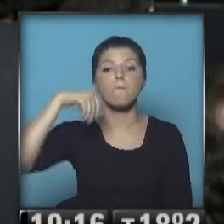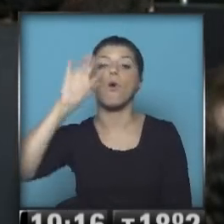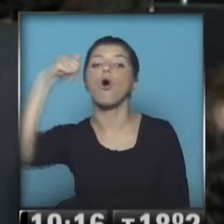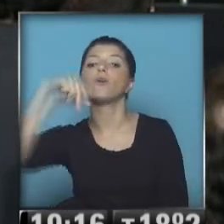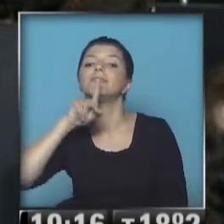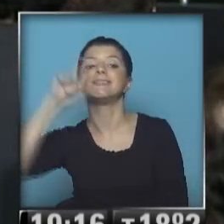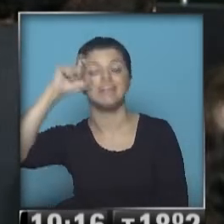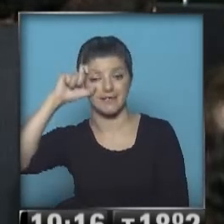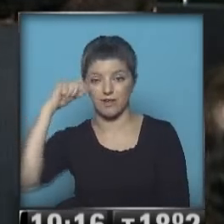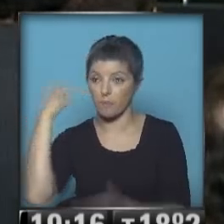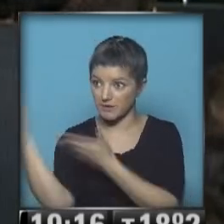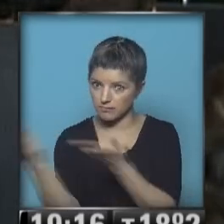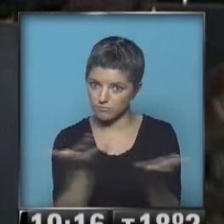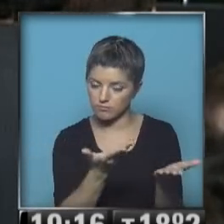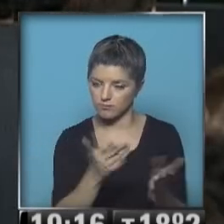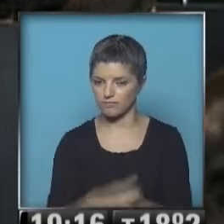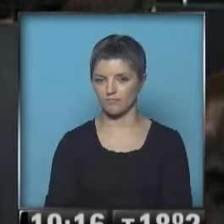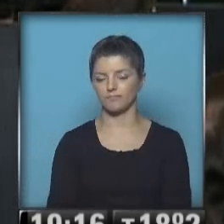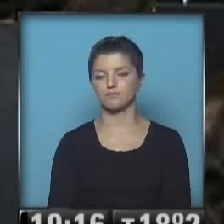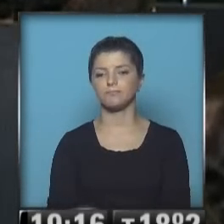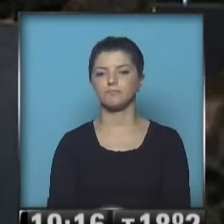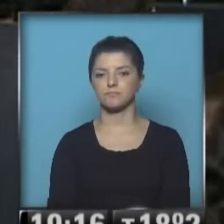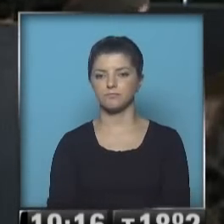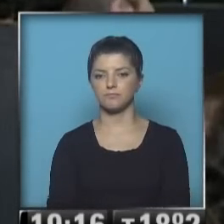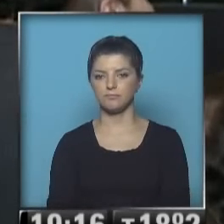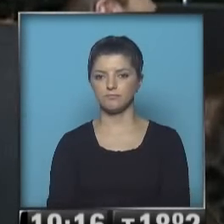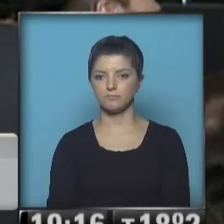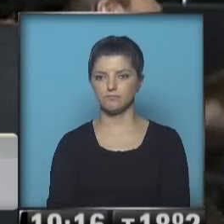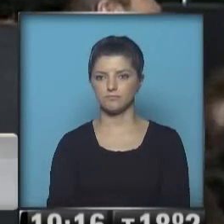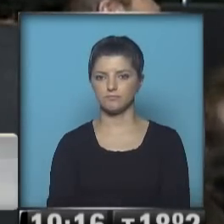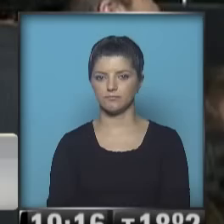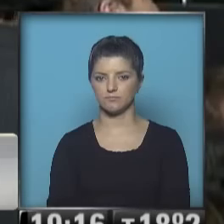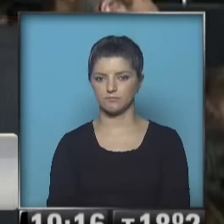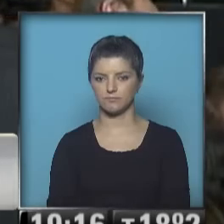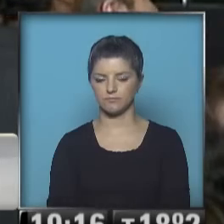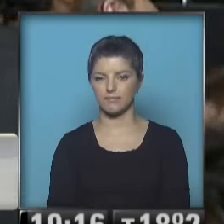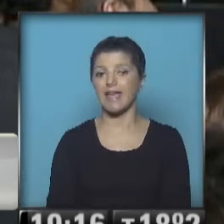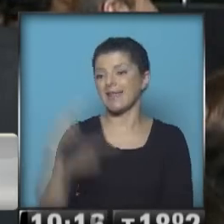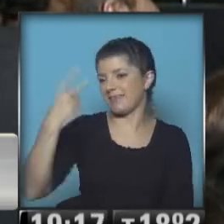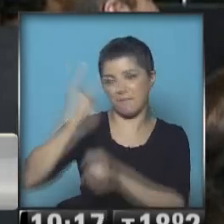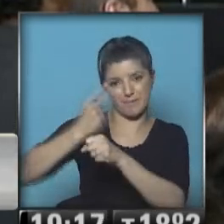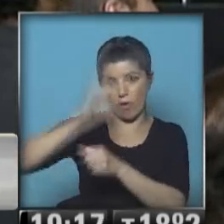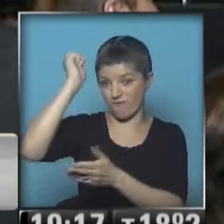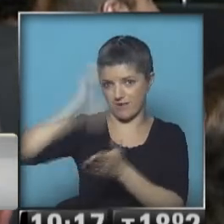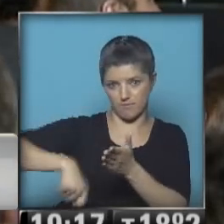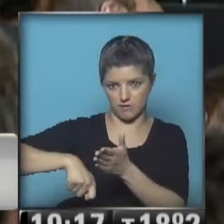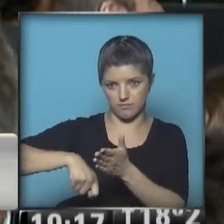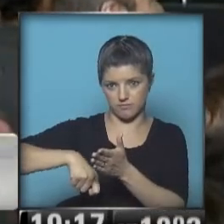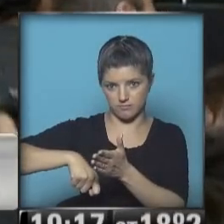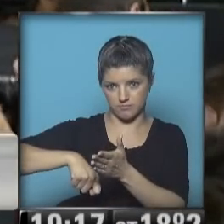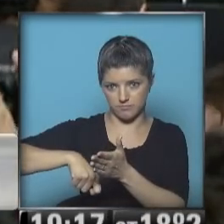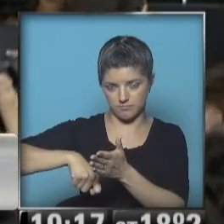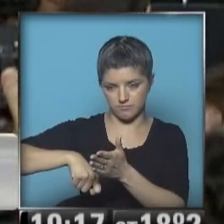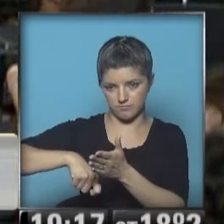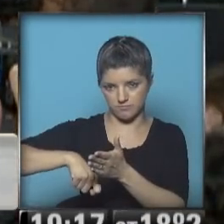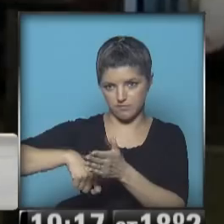invitamos por favor al estrado, al señor Hugo Horacio Monte. Será el primero en firmar entonces este contrato